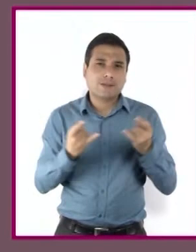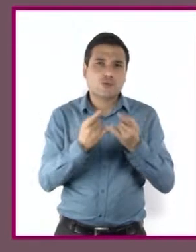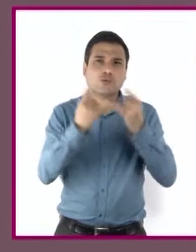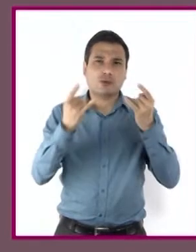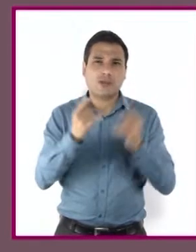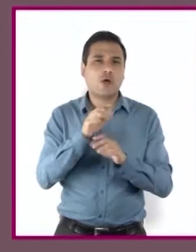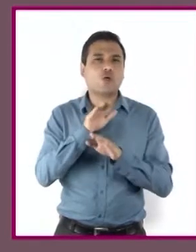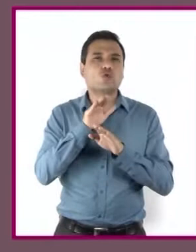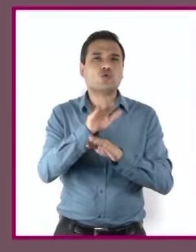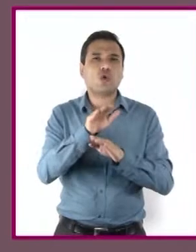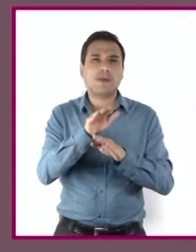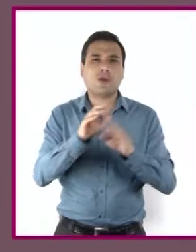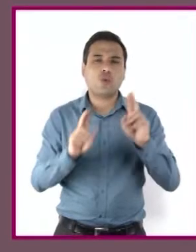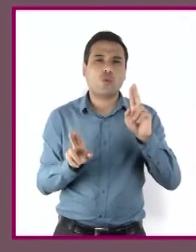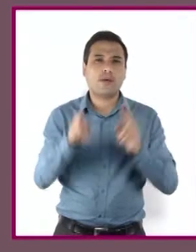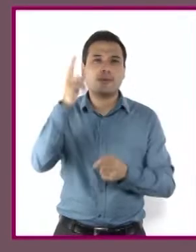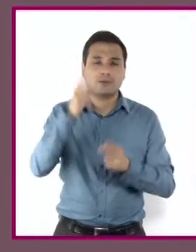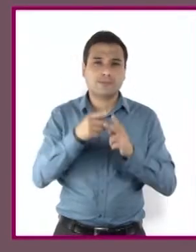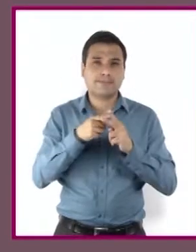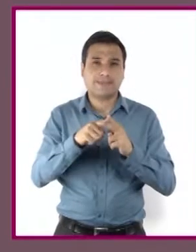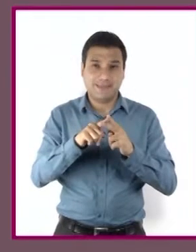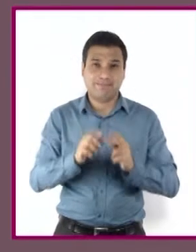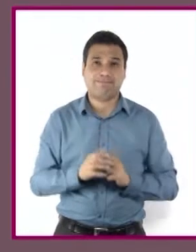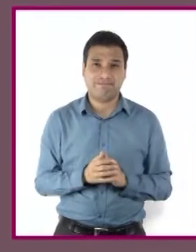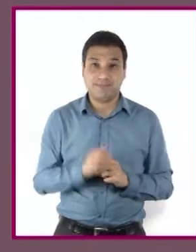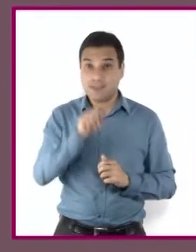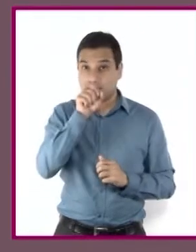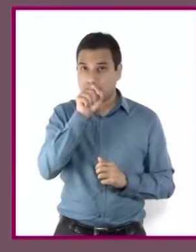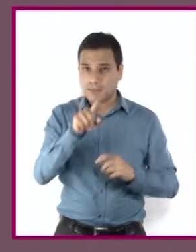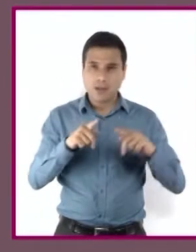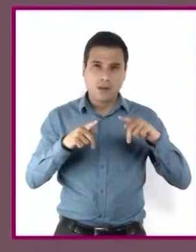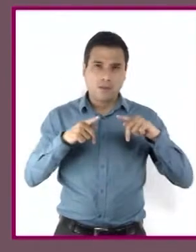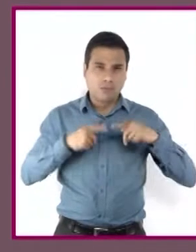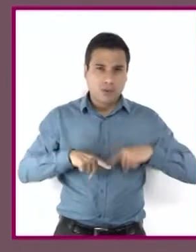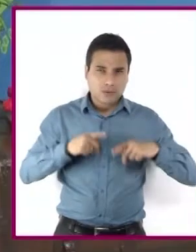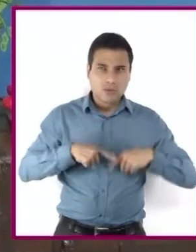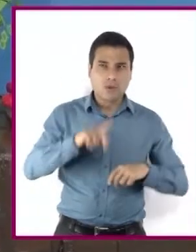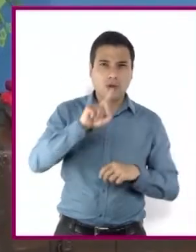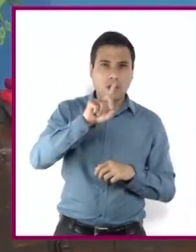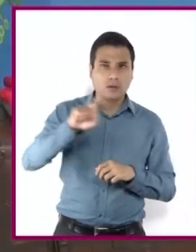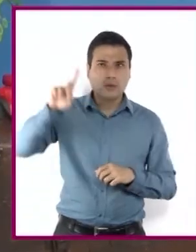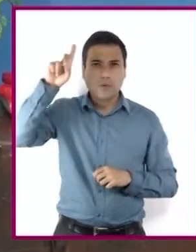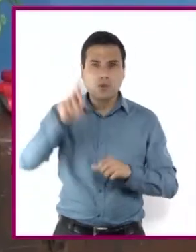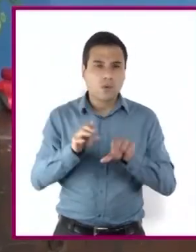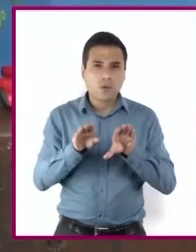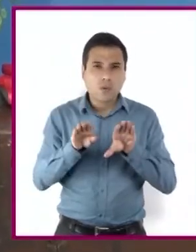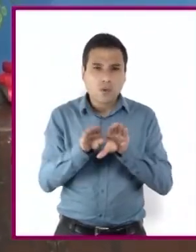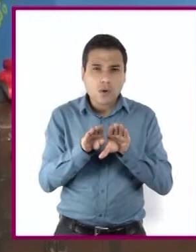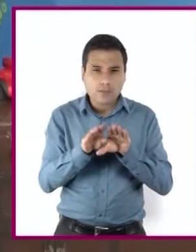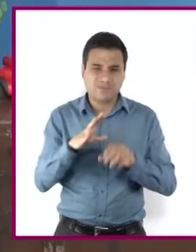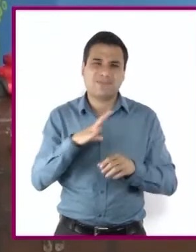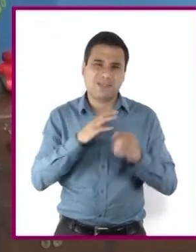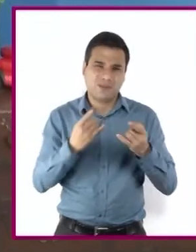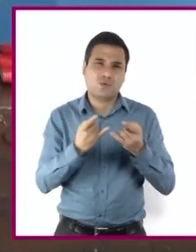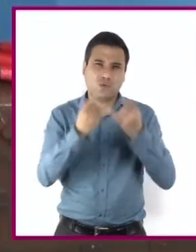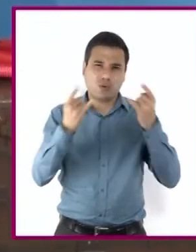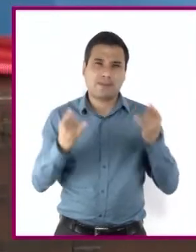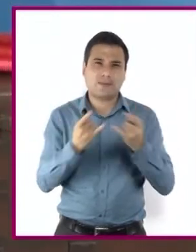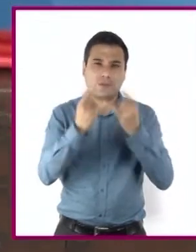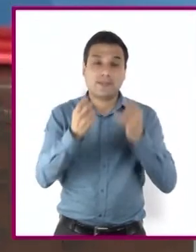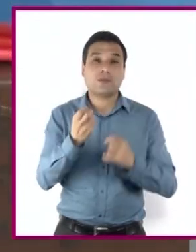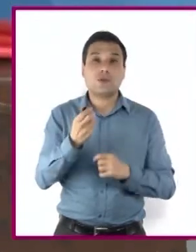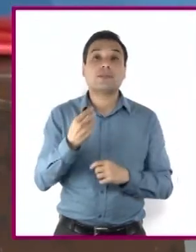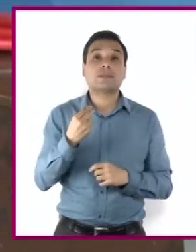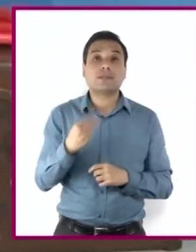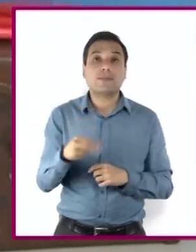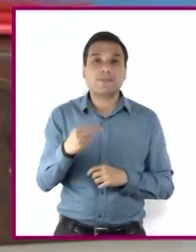mundo y la relación que éste tiene con los hombres y los dioses. A esta forma de pensamiento se le